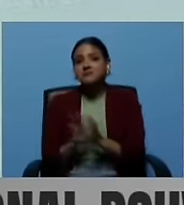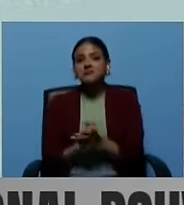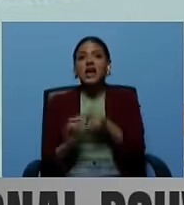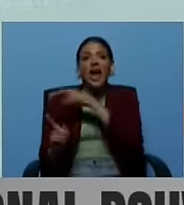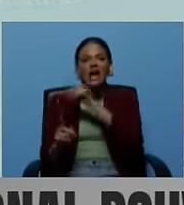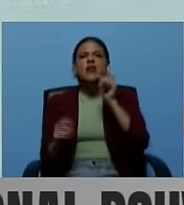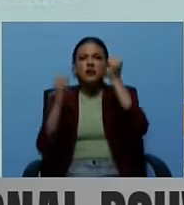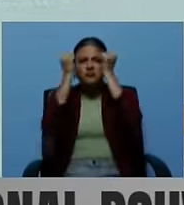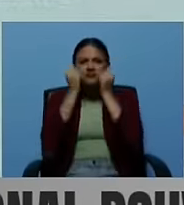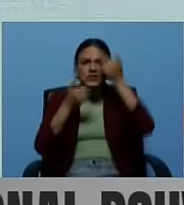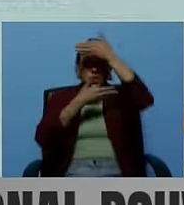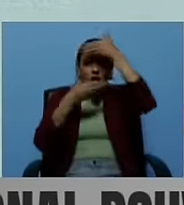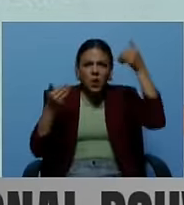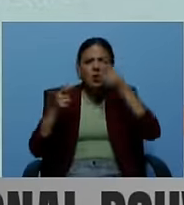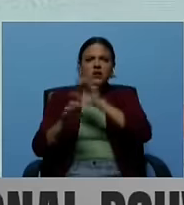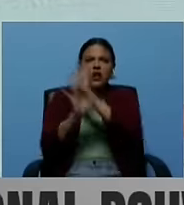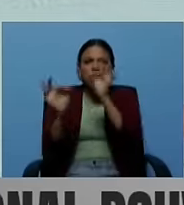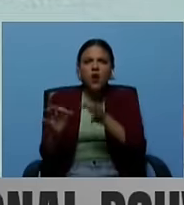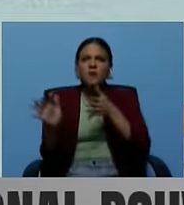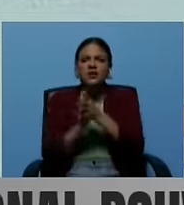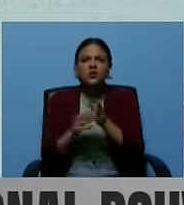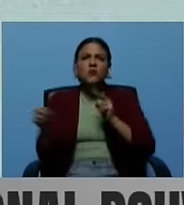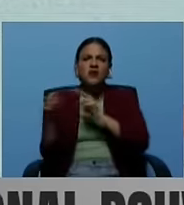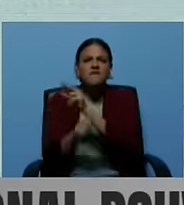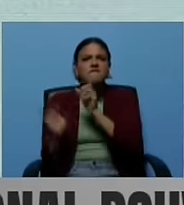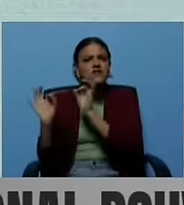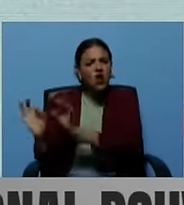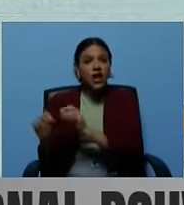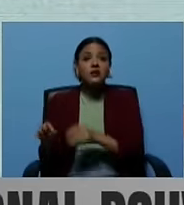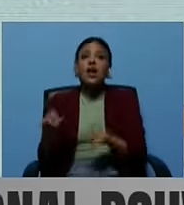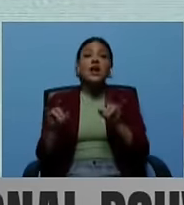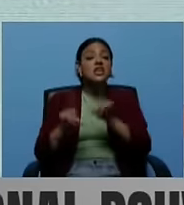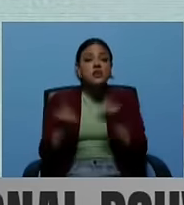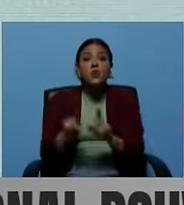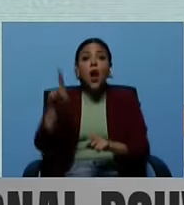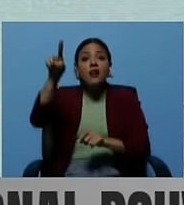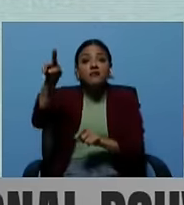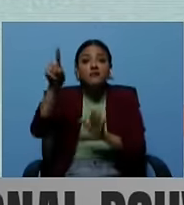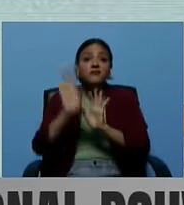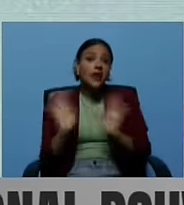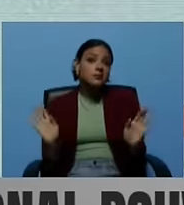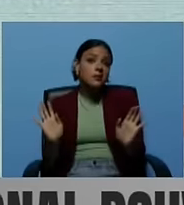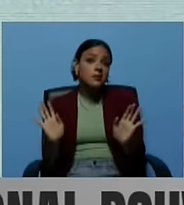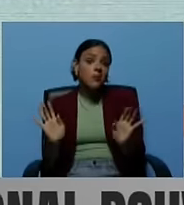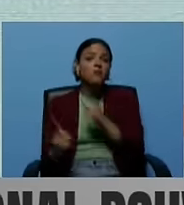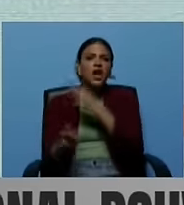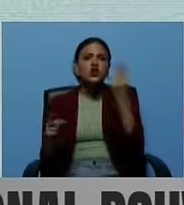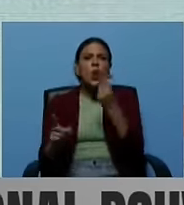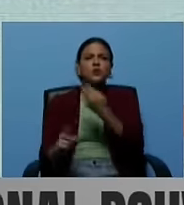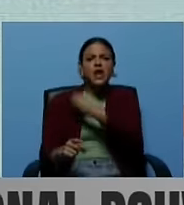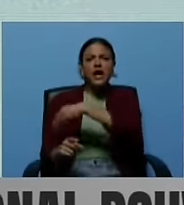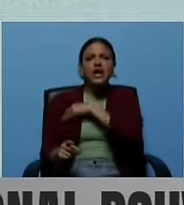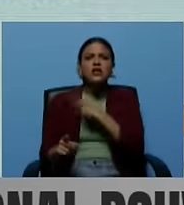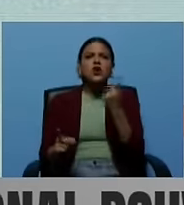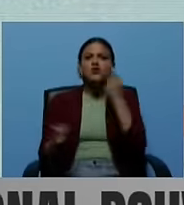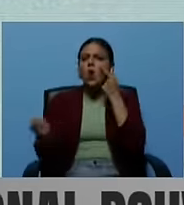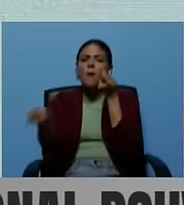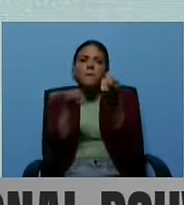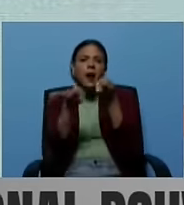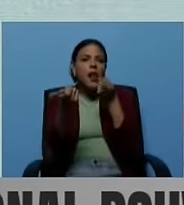terrorista, violenta. El fascismo, pues, el fascismo. Utilizan la religión cuando les interesa.